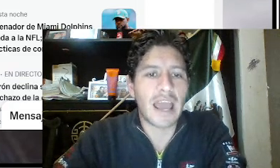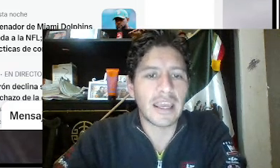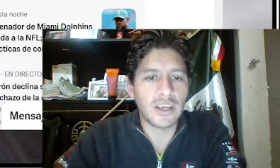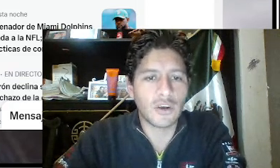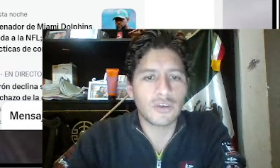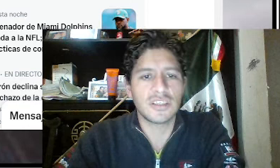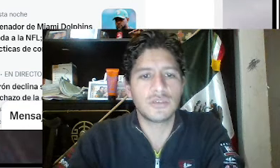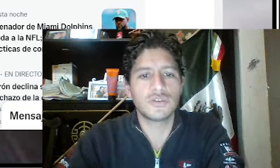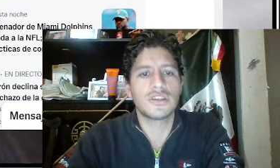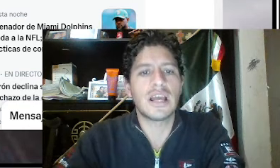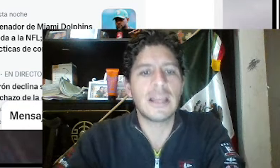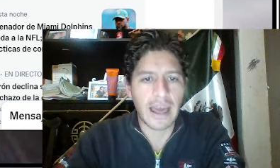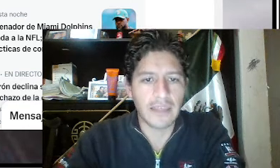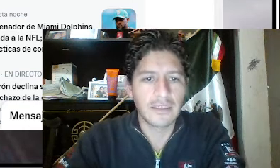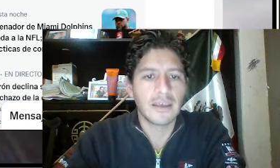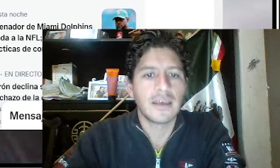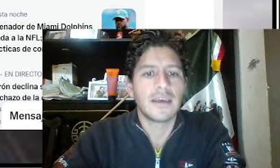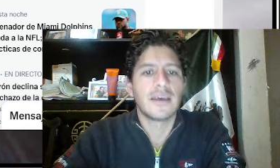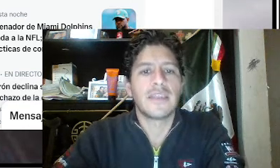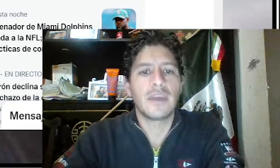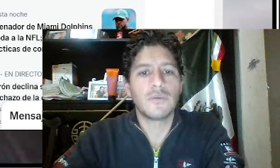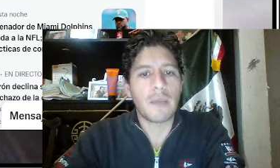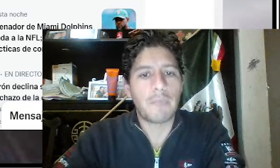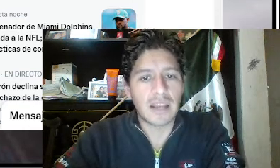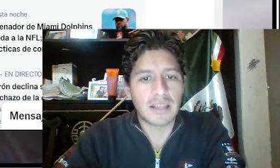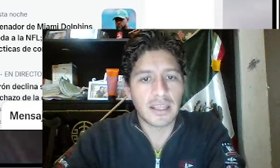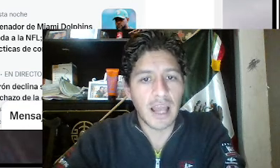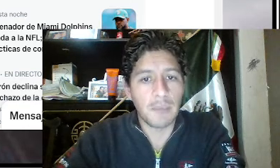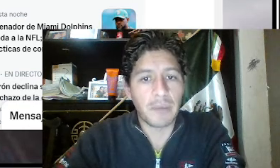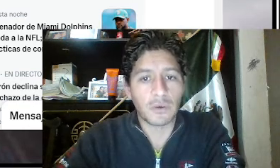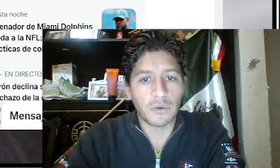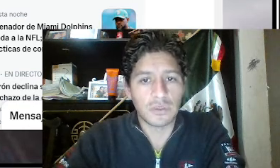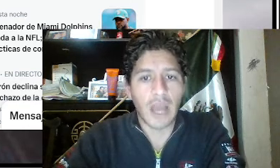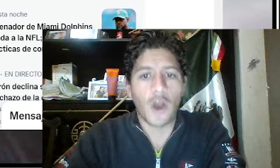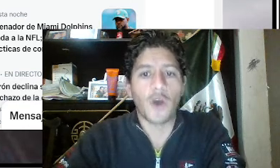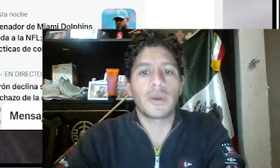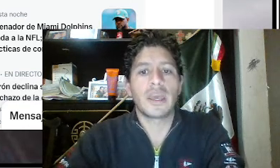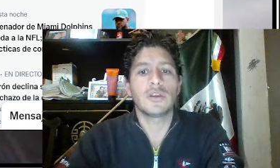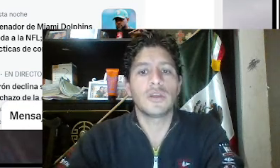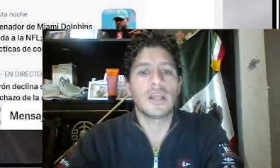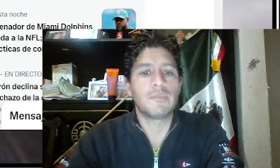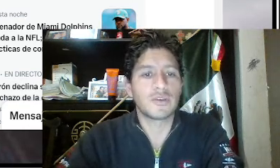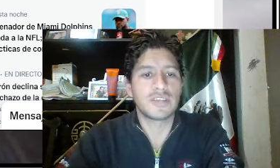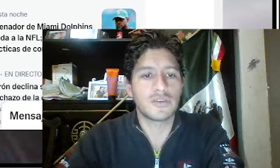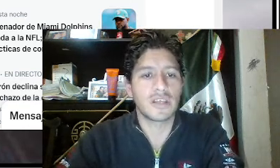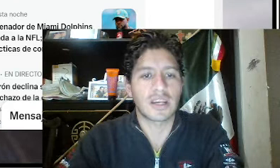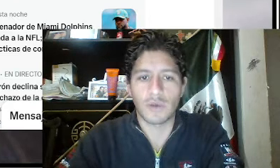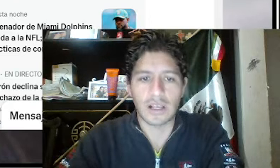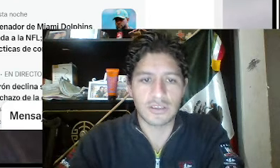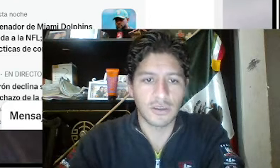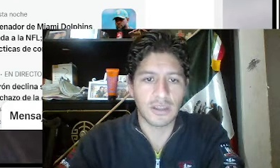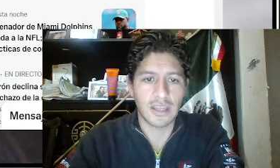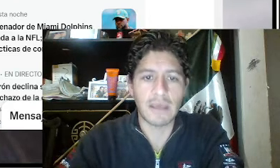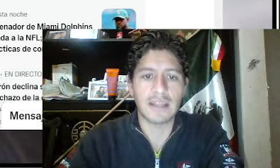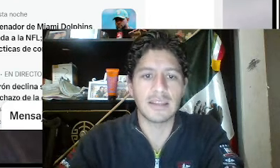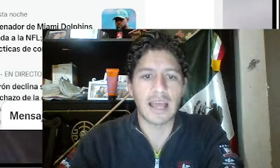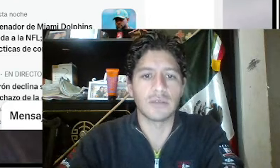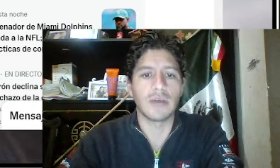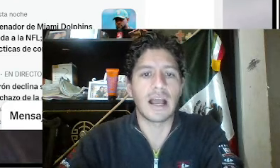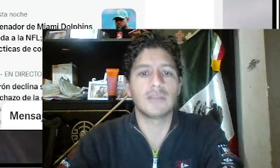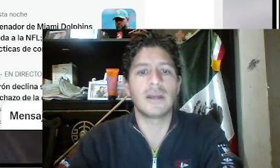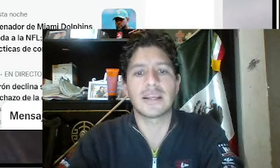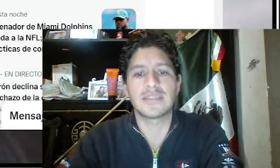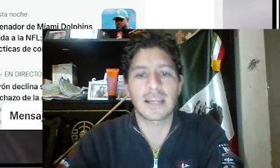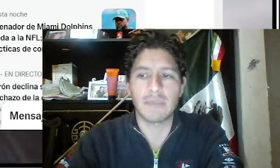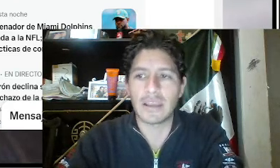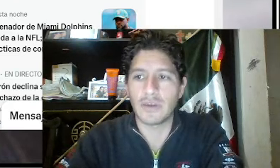desestimó la inconstitucionalidad de una parte de la pregunta objeto del proceso de revocación de mandato